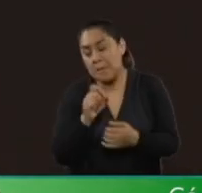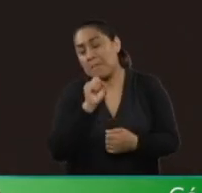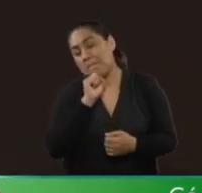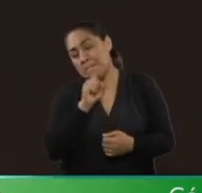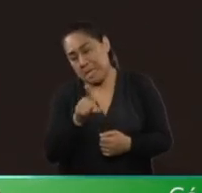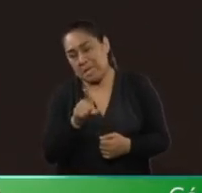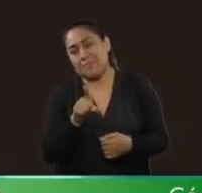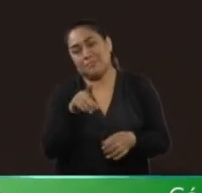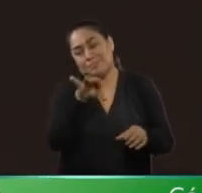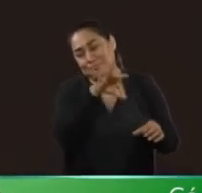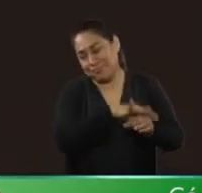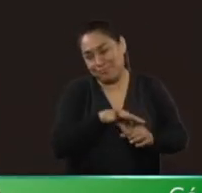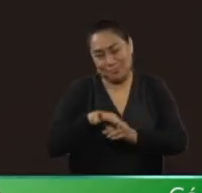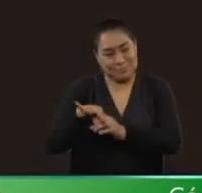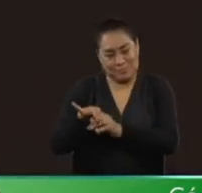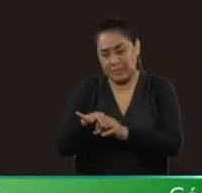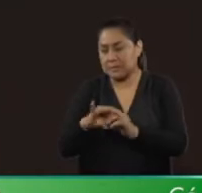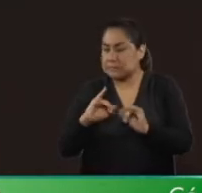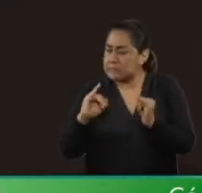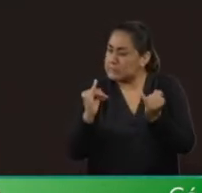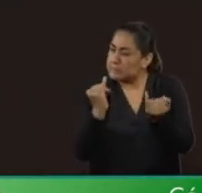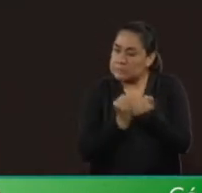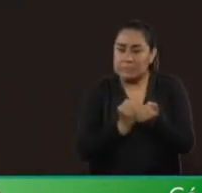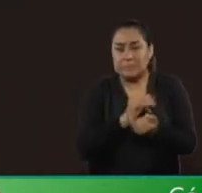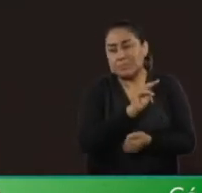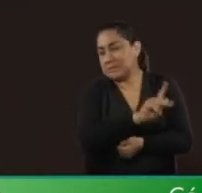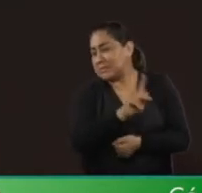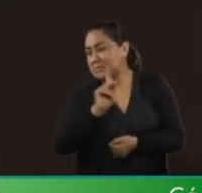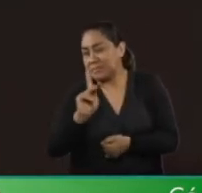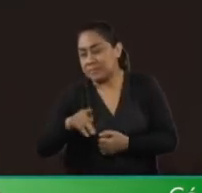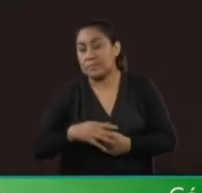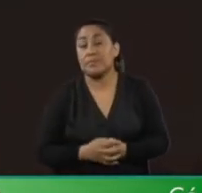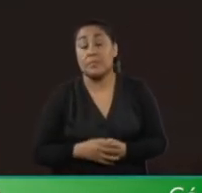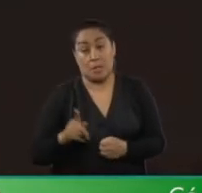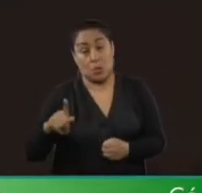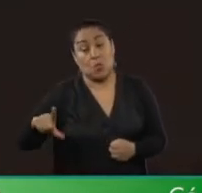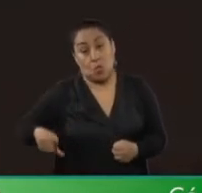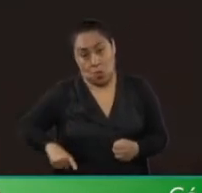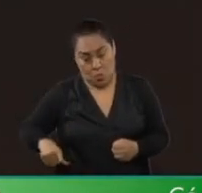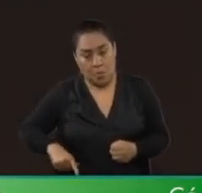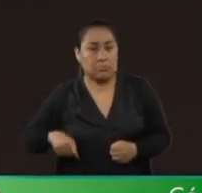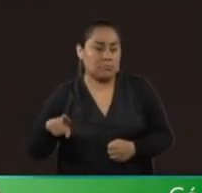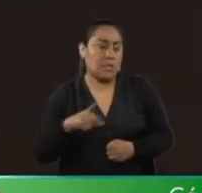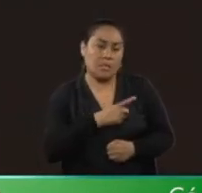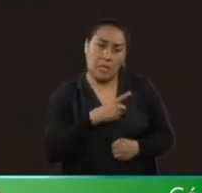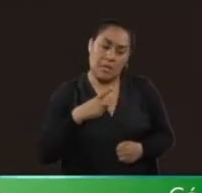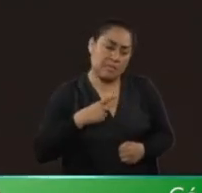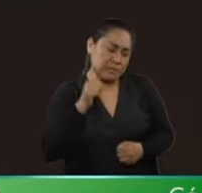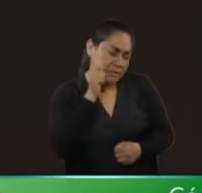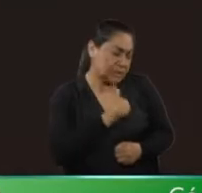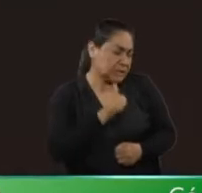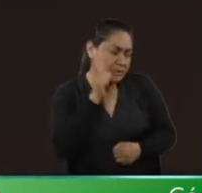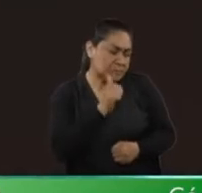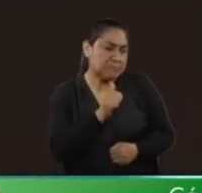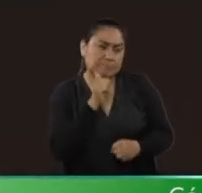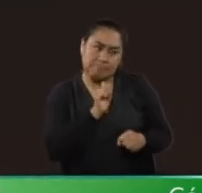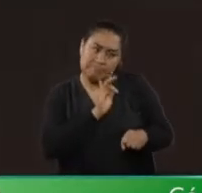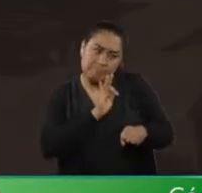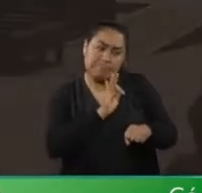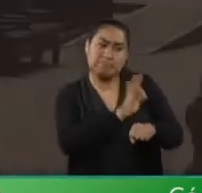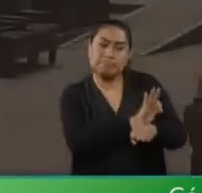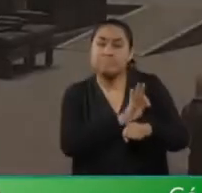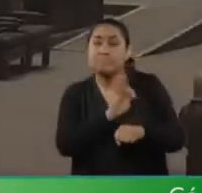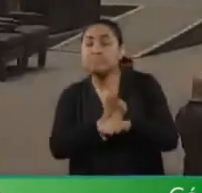los electorales, son exactamente los mismos. El Estado debe mantener en todo momento su papel protector